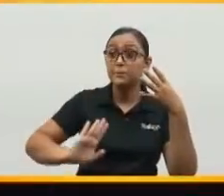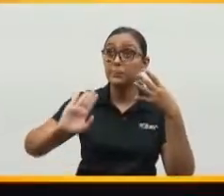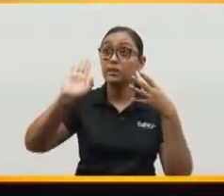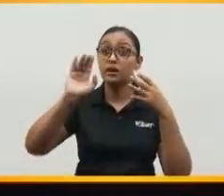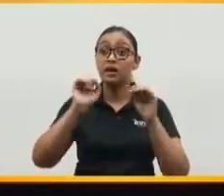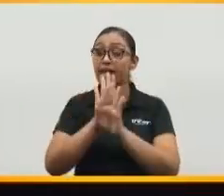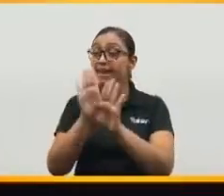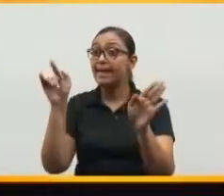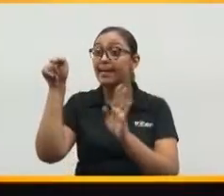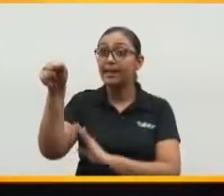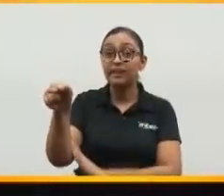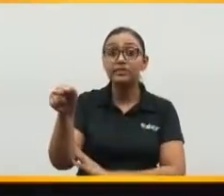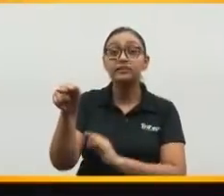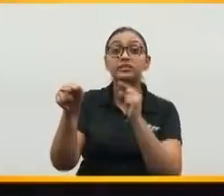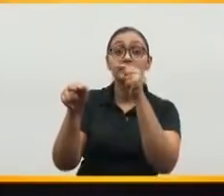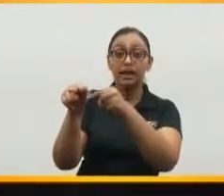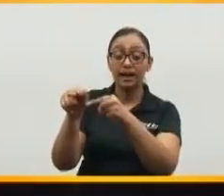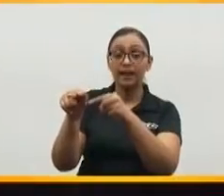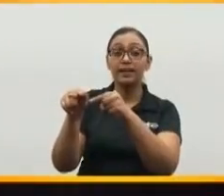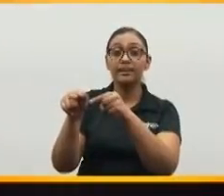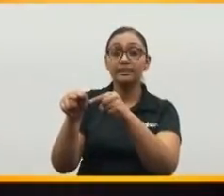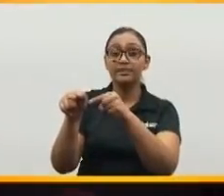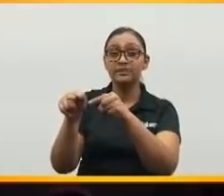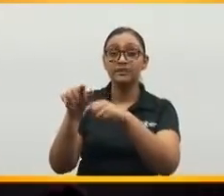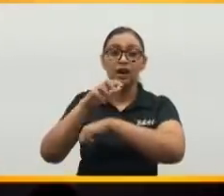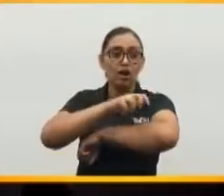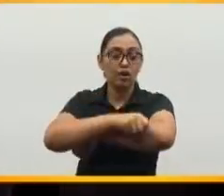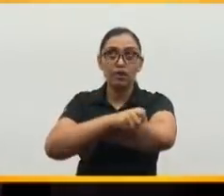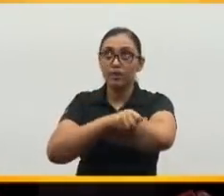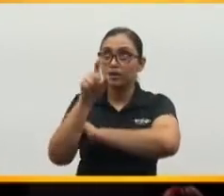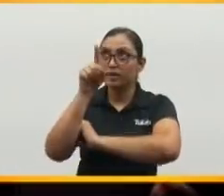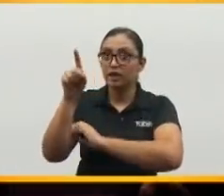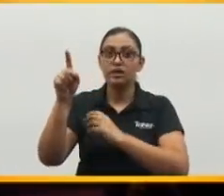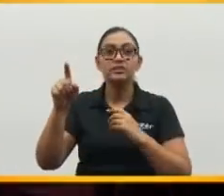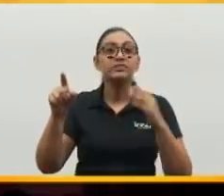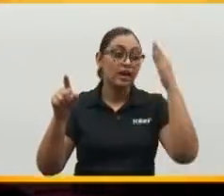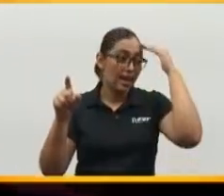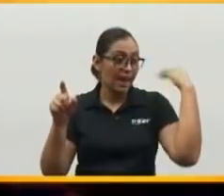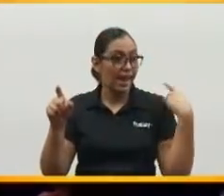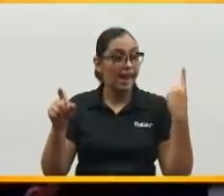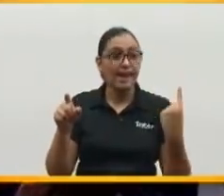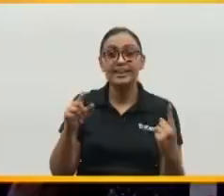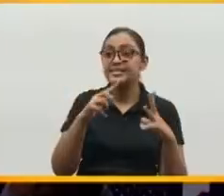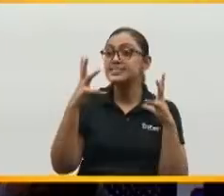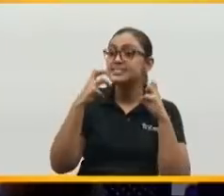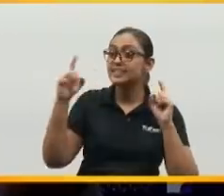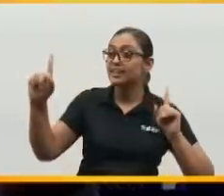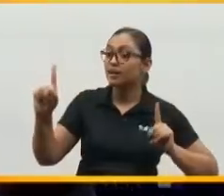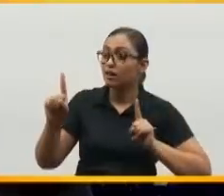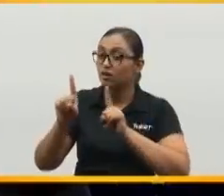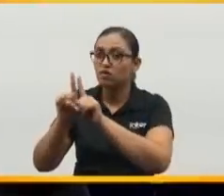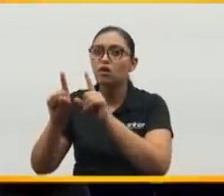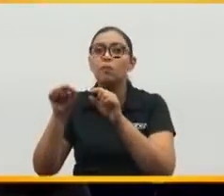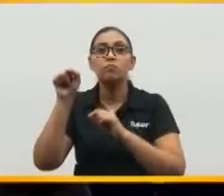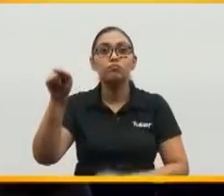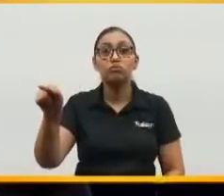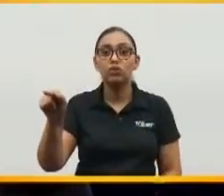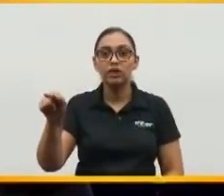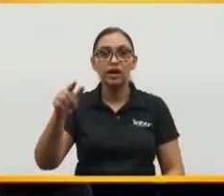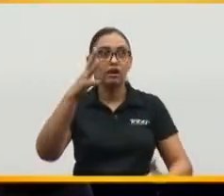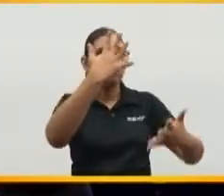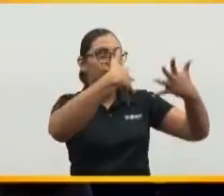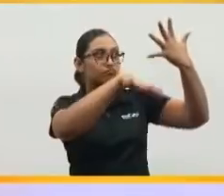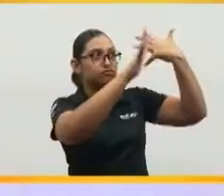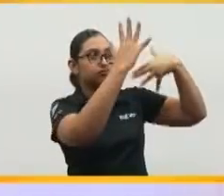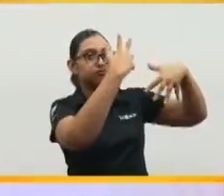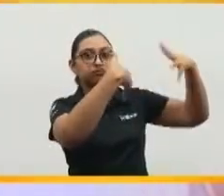llamado Jesucristo, el Mesías esperado, el Cordero de Dios, ella lo quería conocer porque ella había visto que él había calmado tempestades.